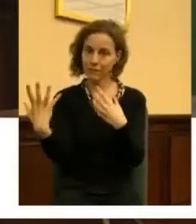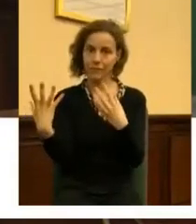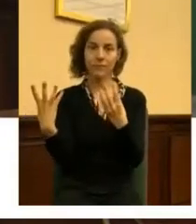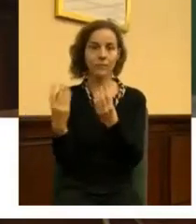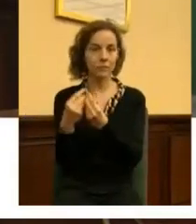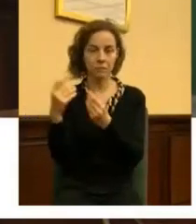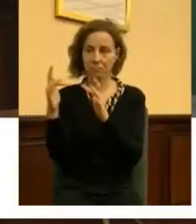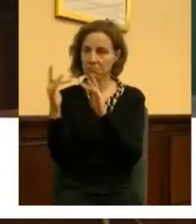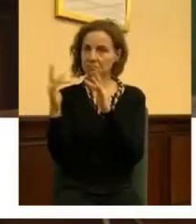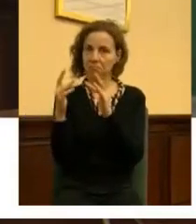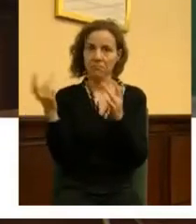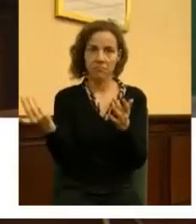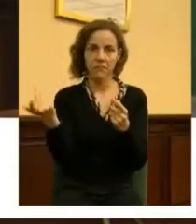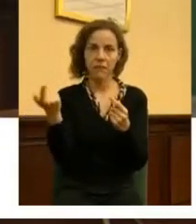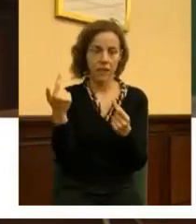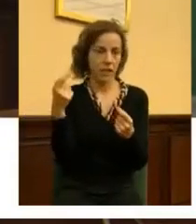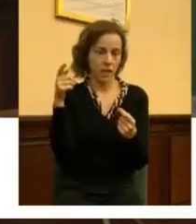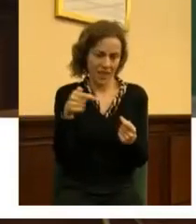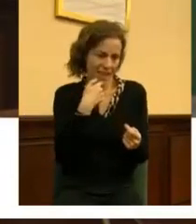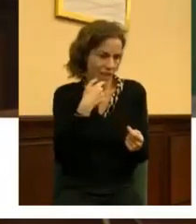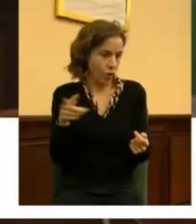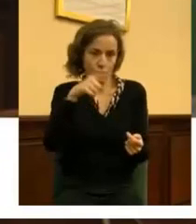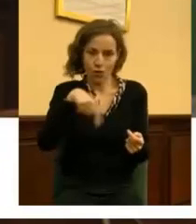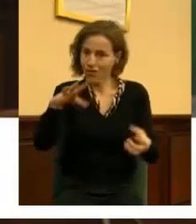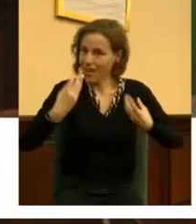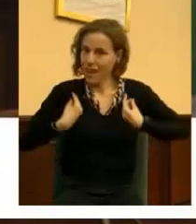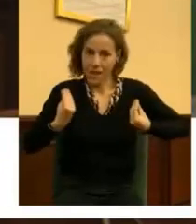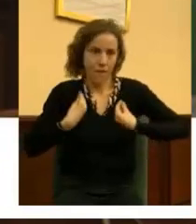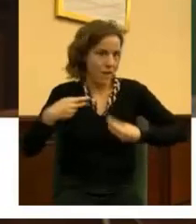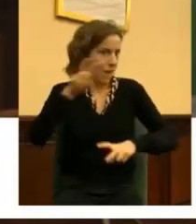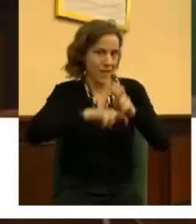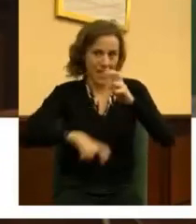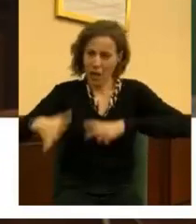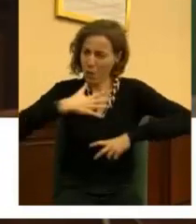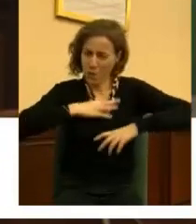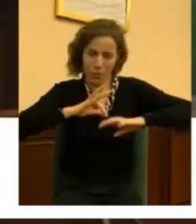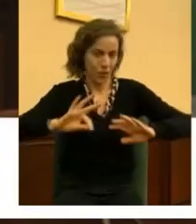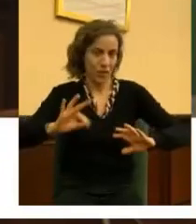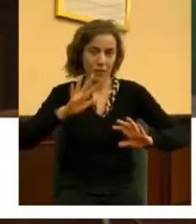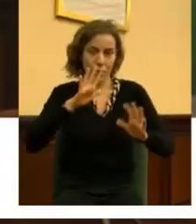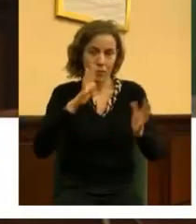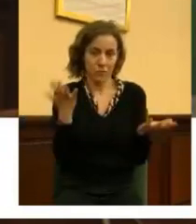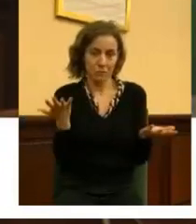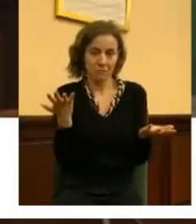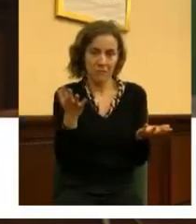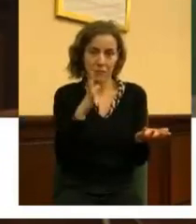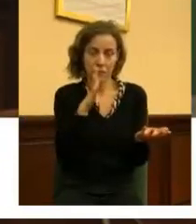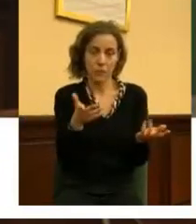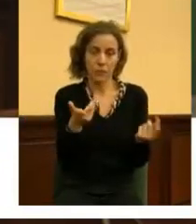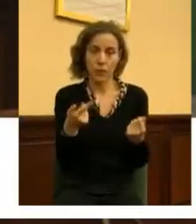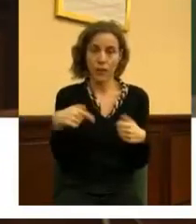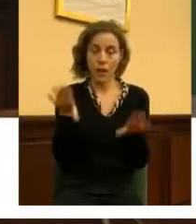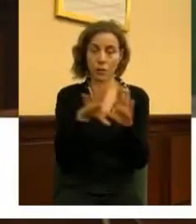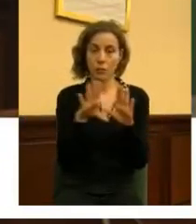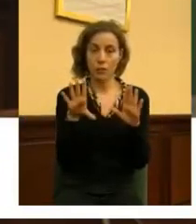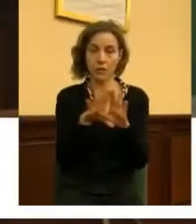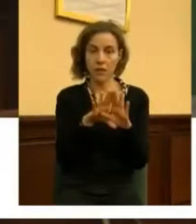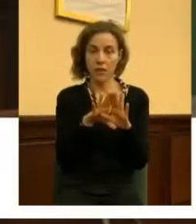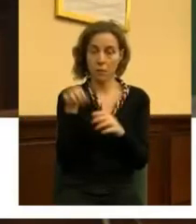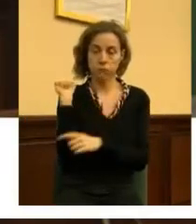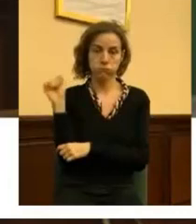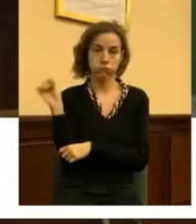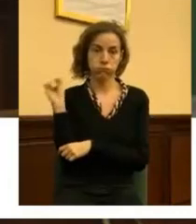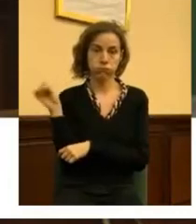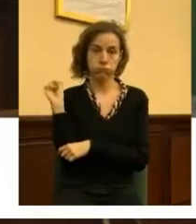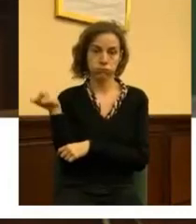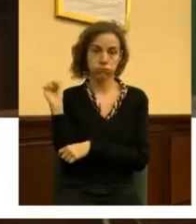dicen, mira, o sea, nos tenemos que buscar la vida como podemos, porque la Comunidad de Madrid, cero